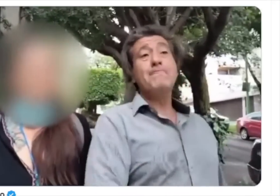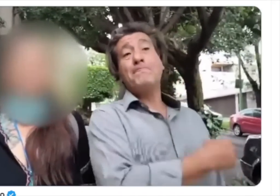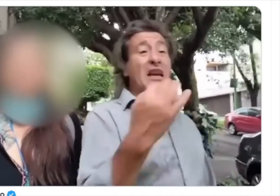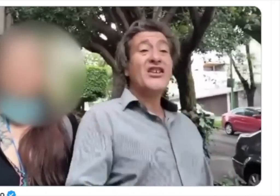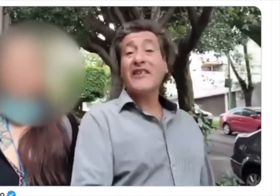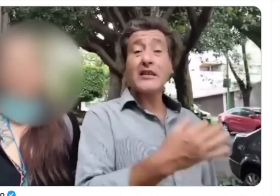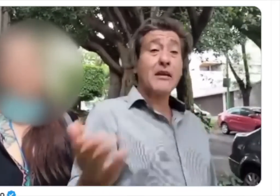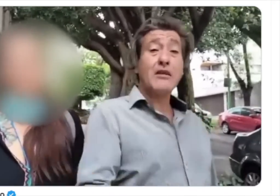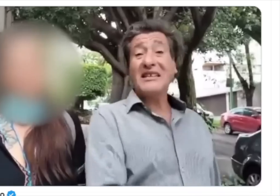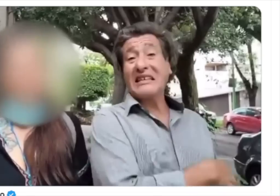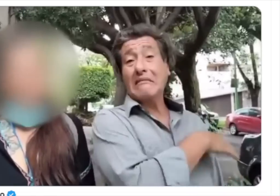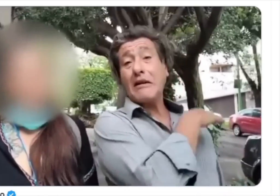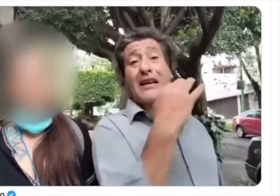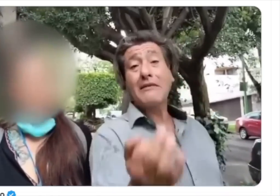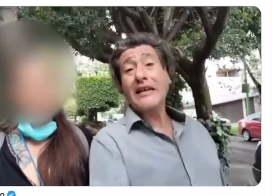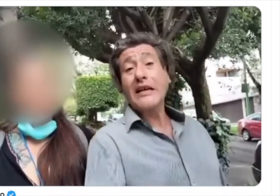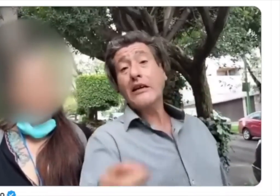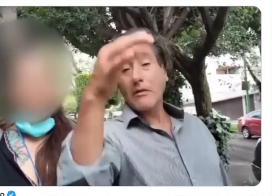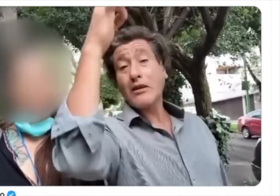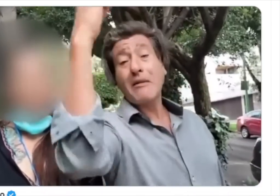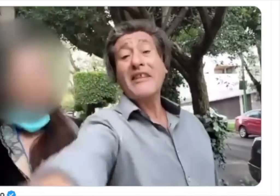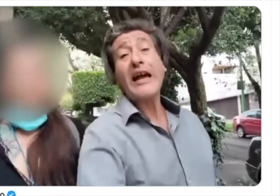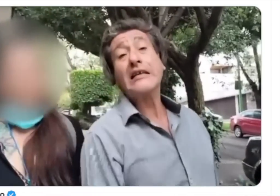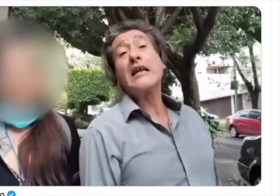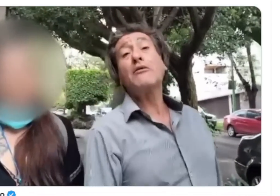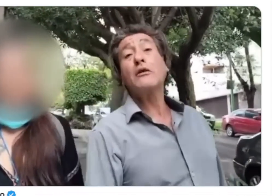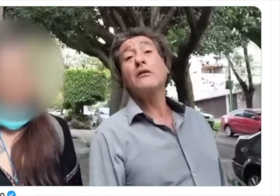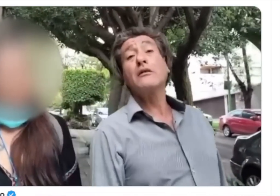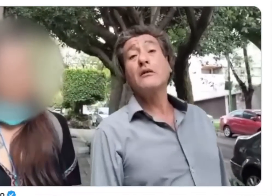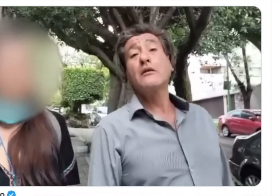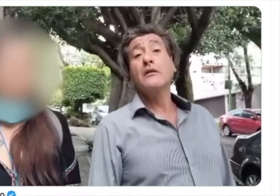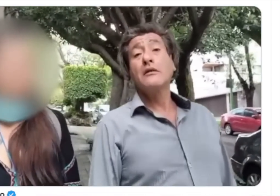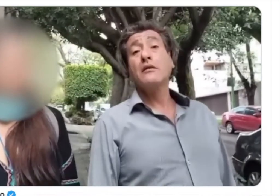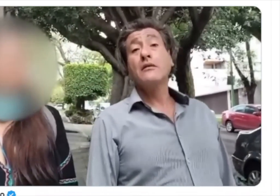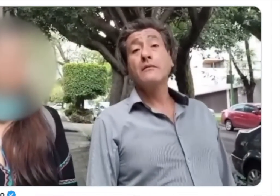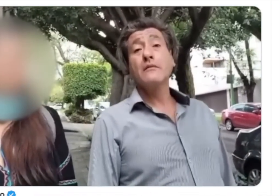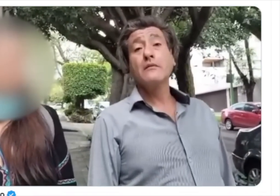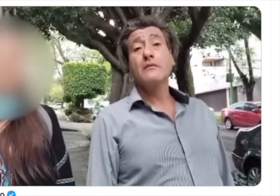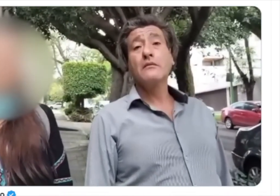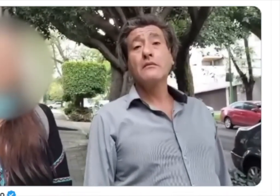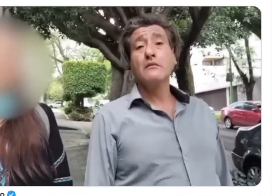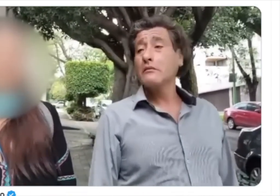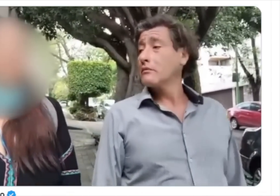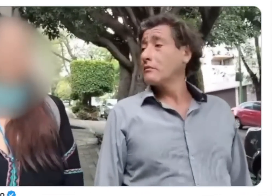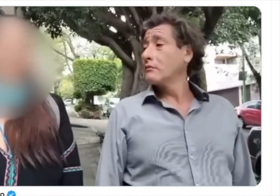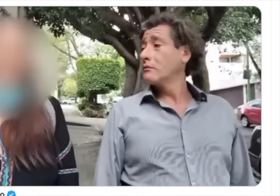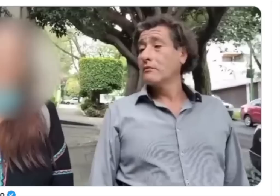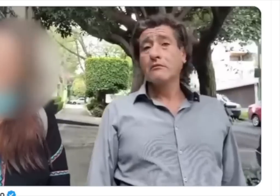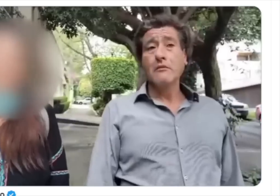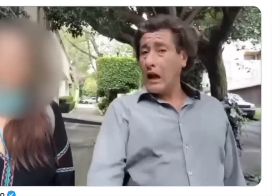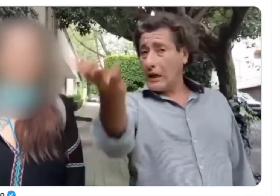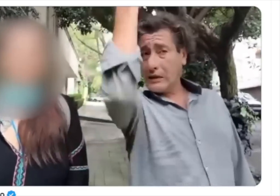me lo repita. Pinche Andrés Manuel. Me vale verga y lo vamos a madrear. No, pero también está diciendo de nosotros, ¿no? Ahorita nos